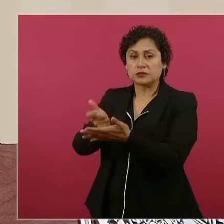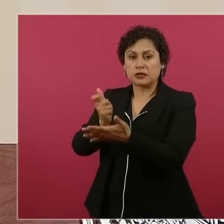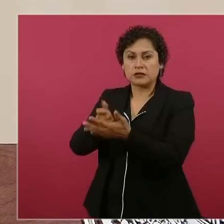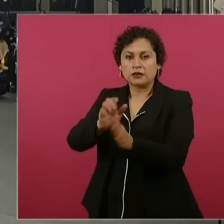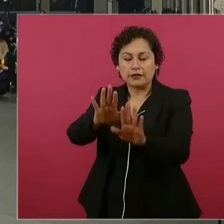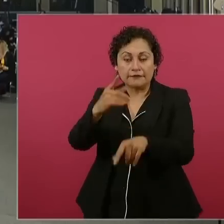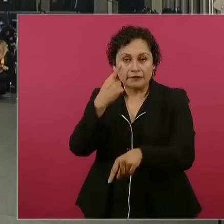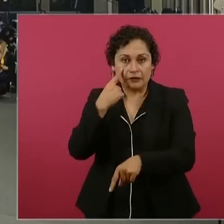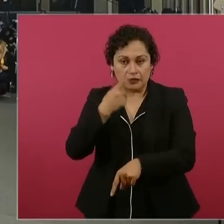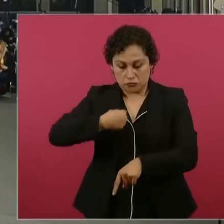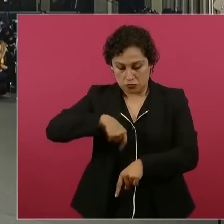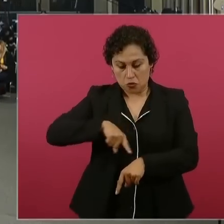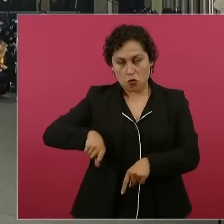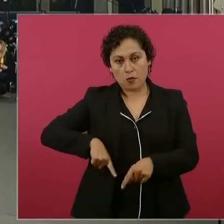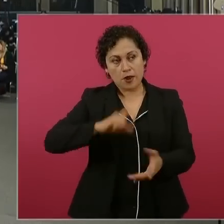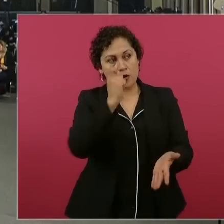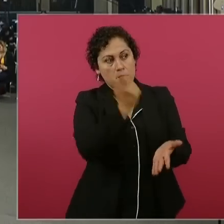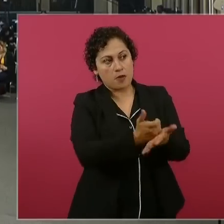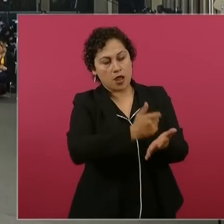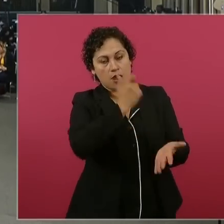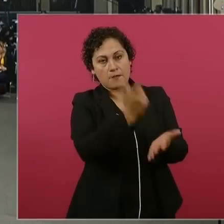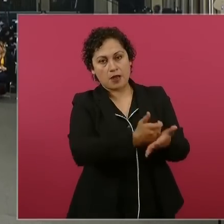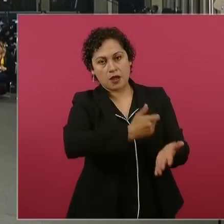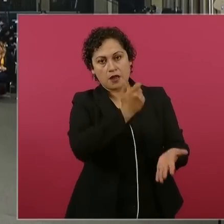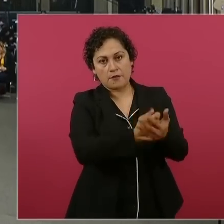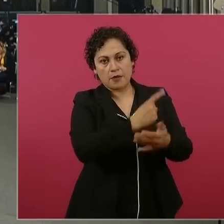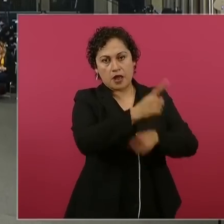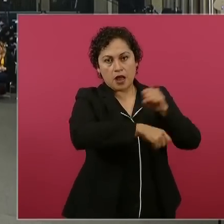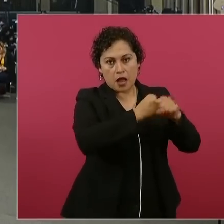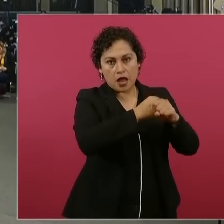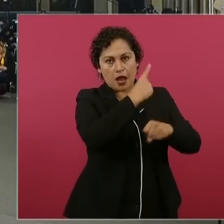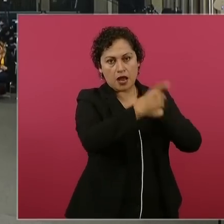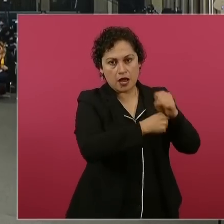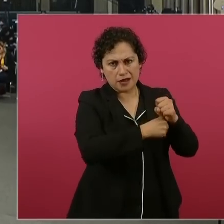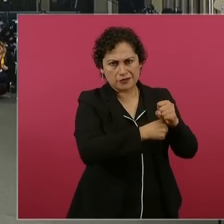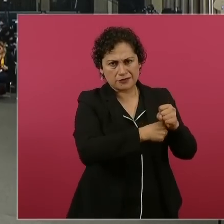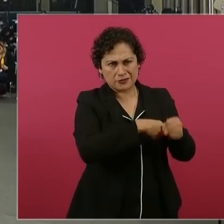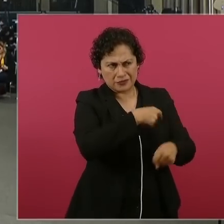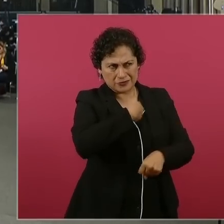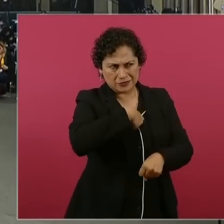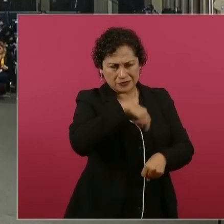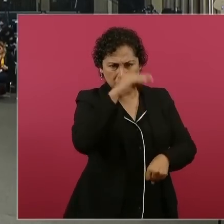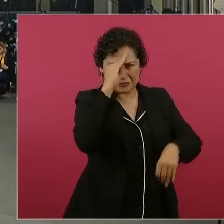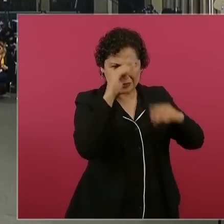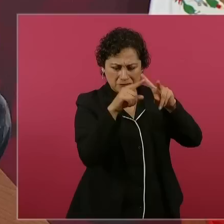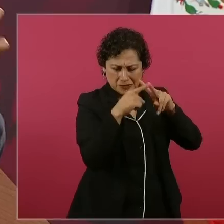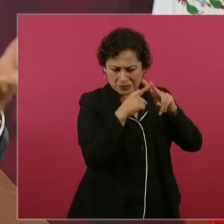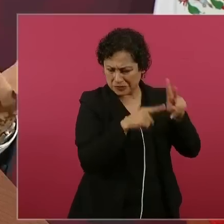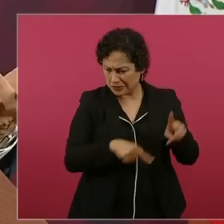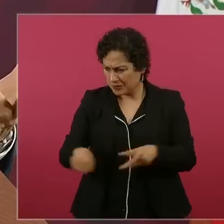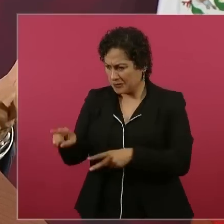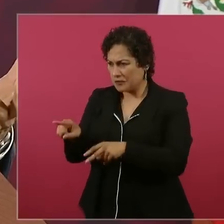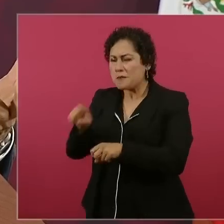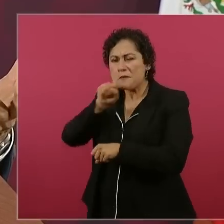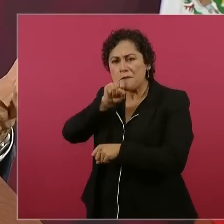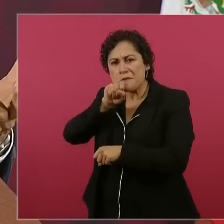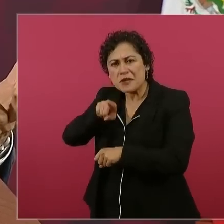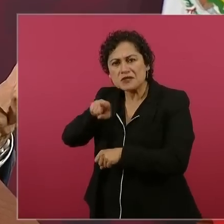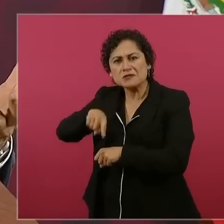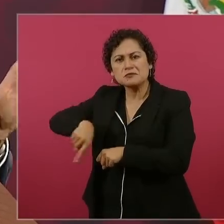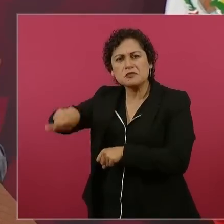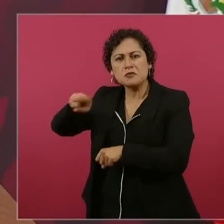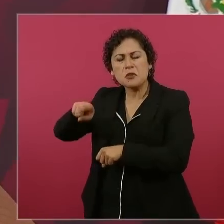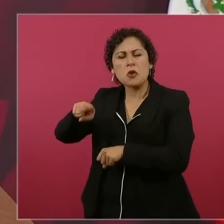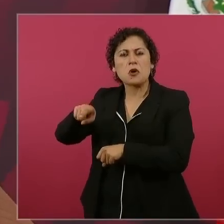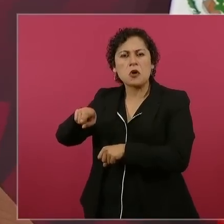6,000 20 años. O sea, es un robo.